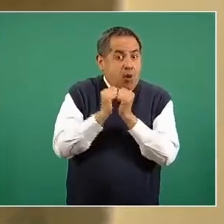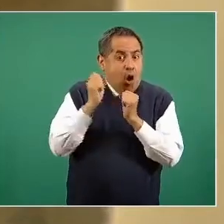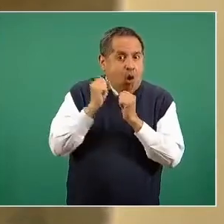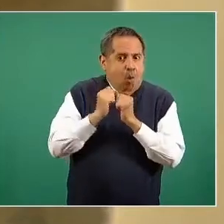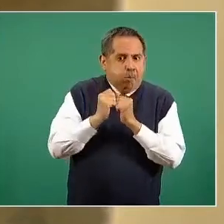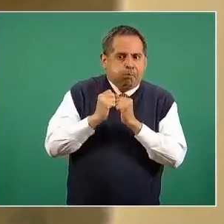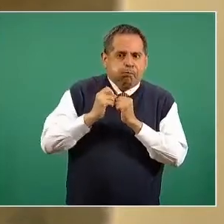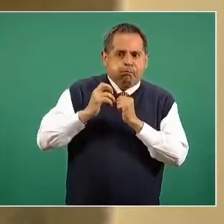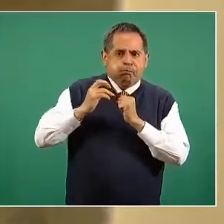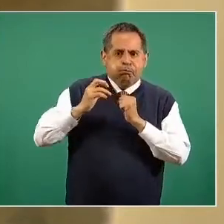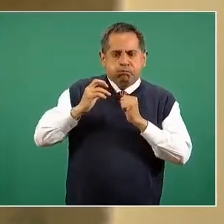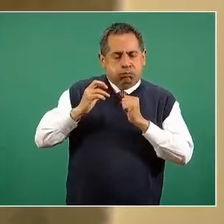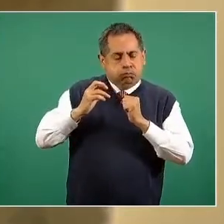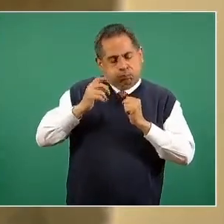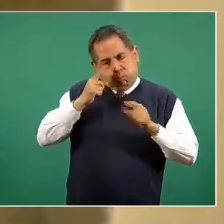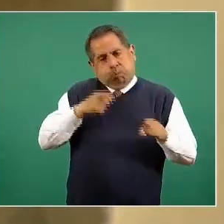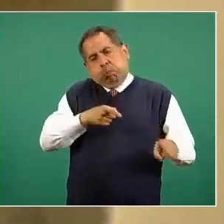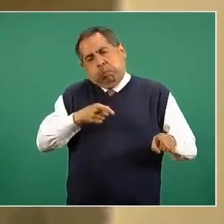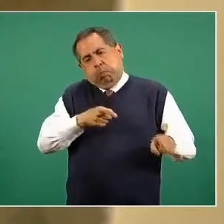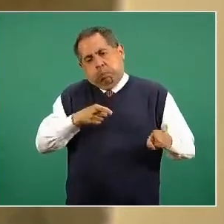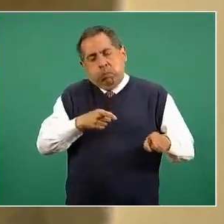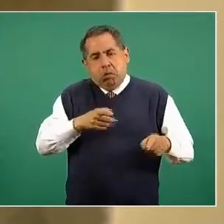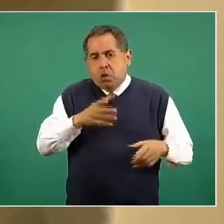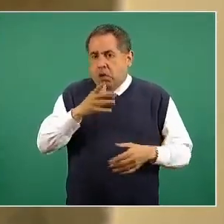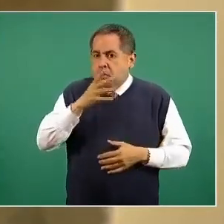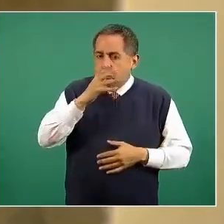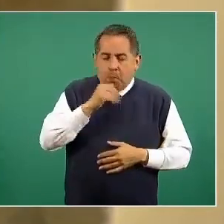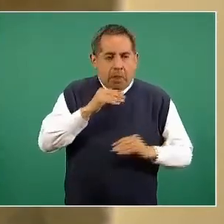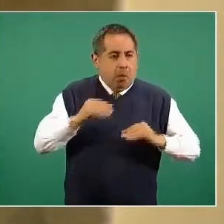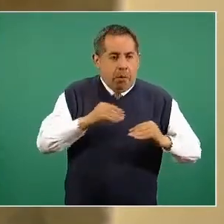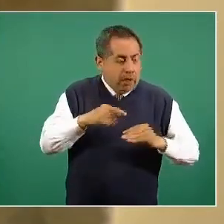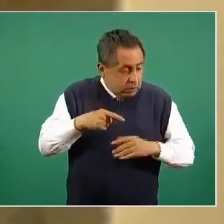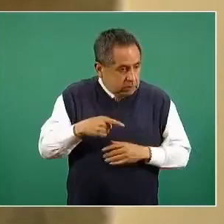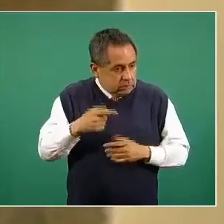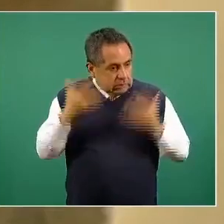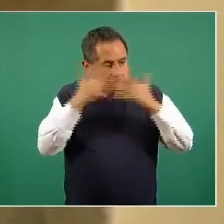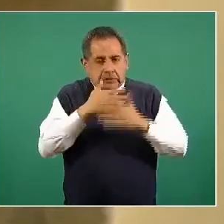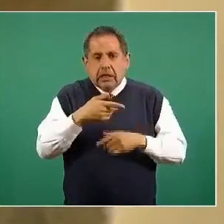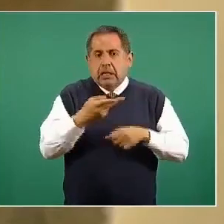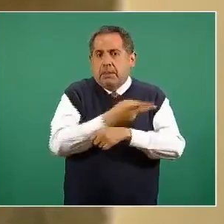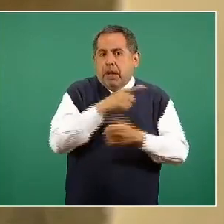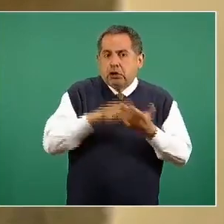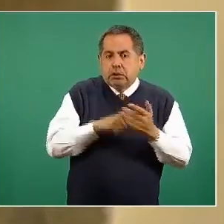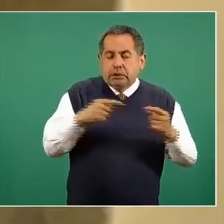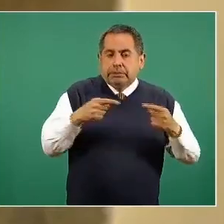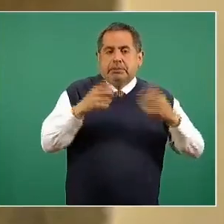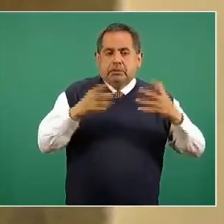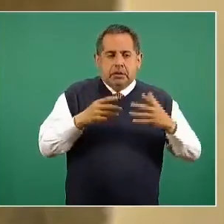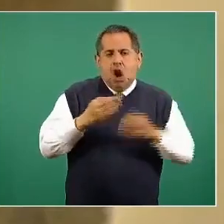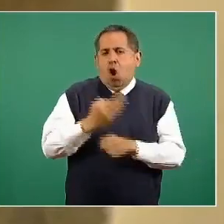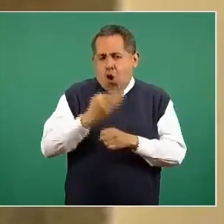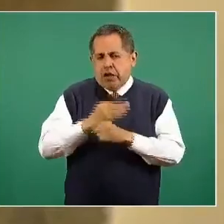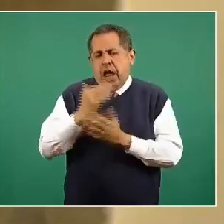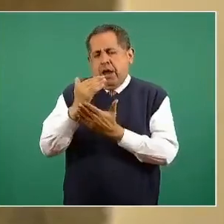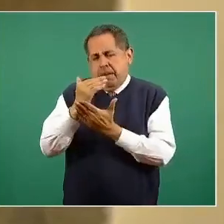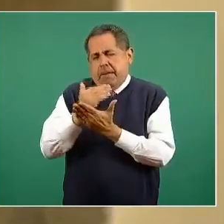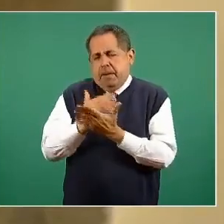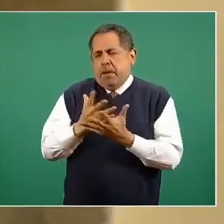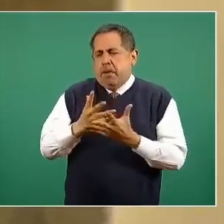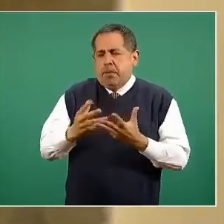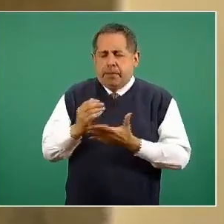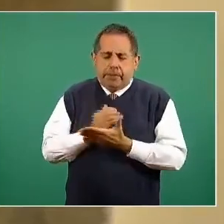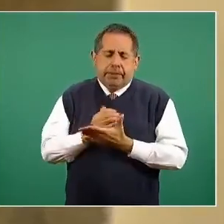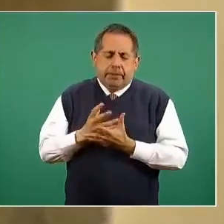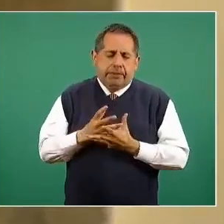dio convulsiones y tuvo falta de movilidad. Sabemos que ella ya está más estable y bueno, se